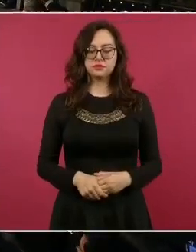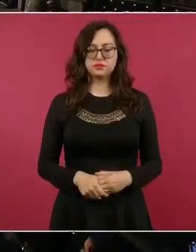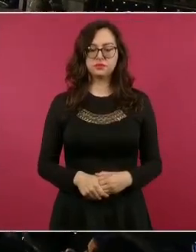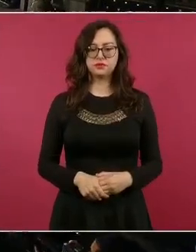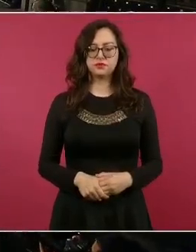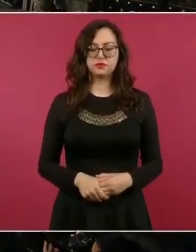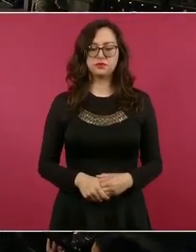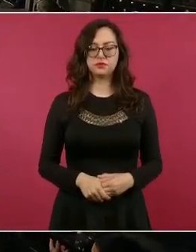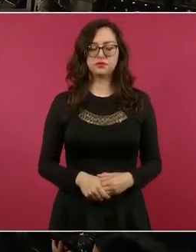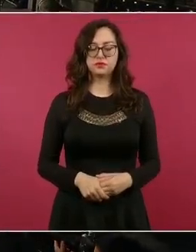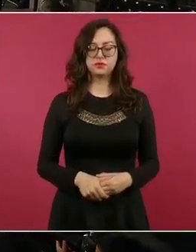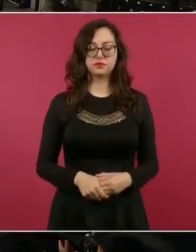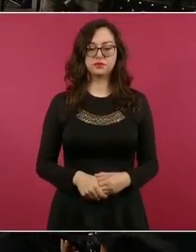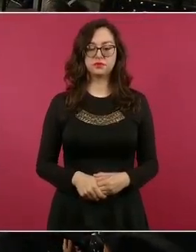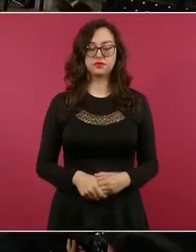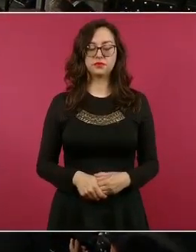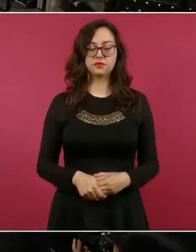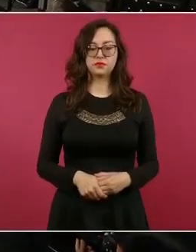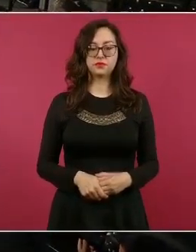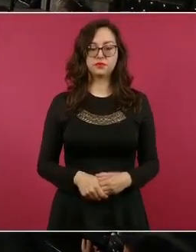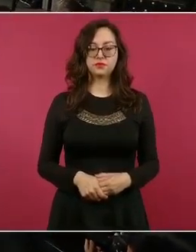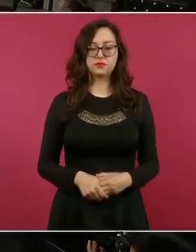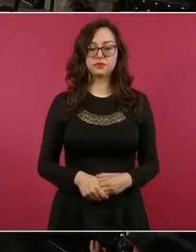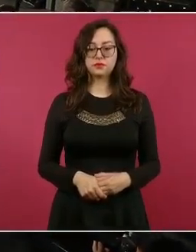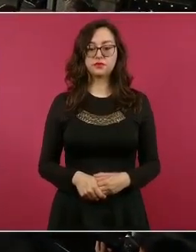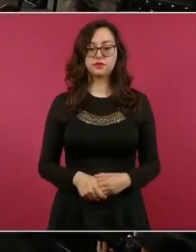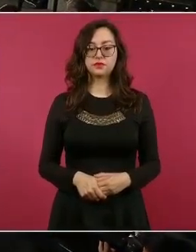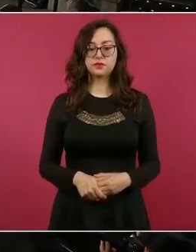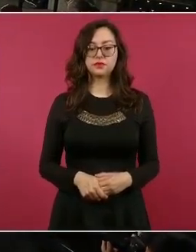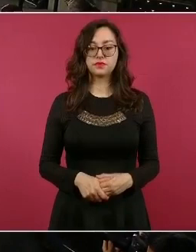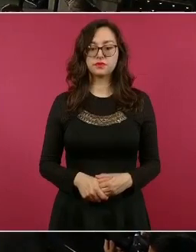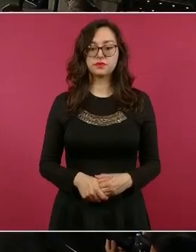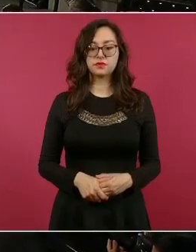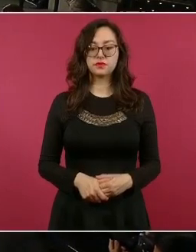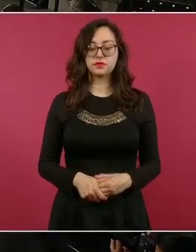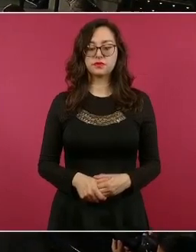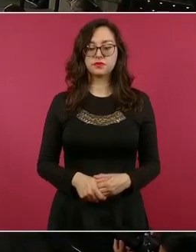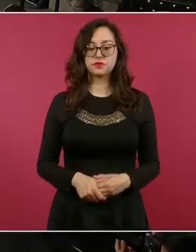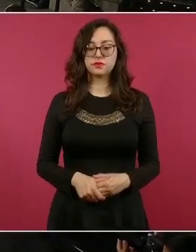y todavía pidió